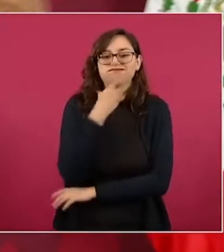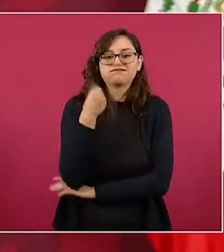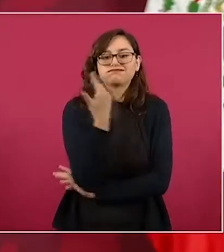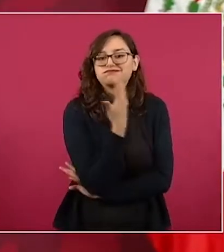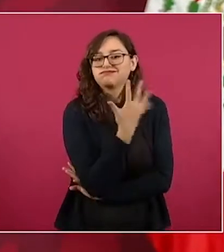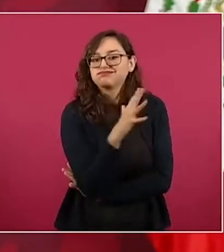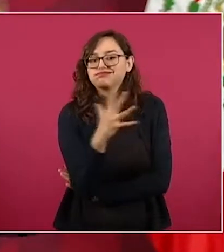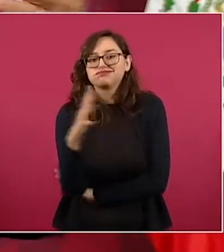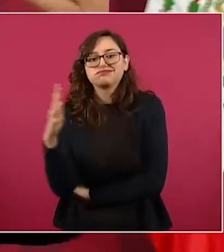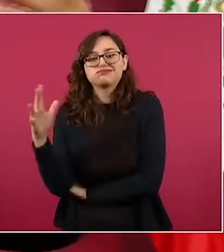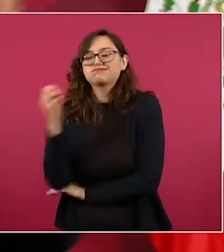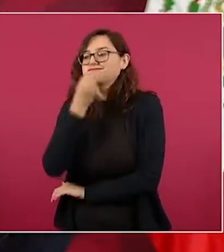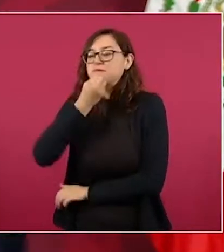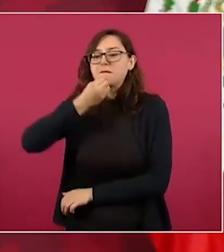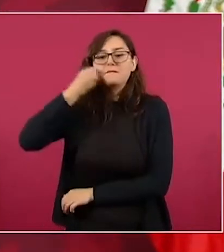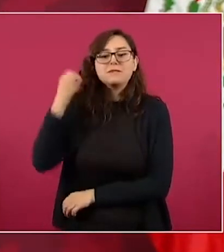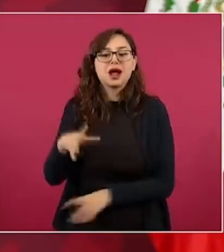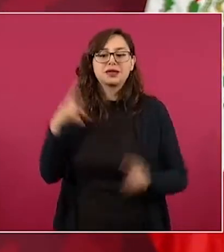es una